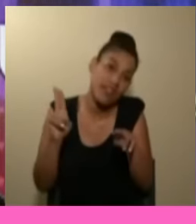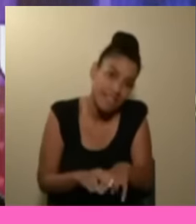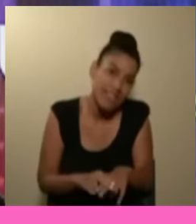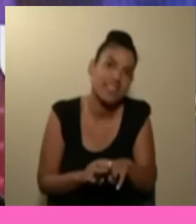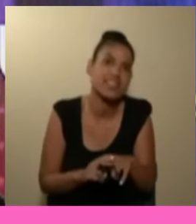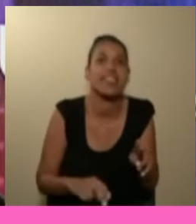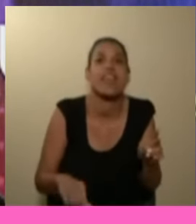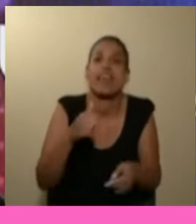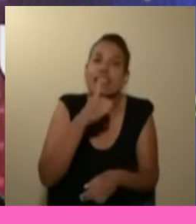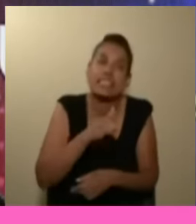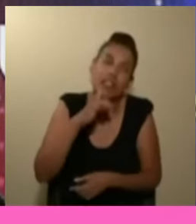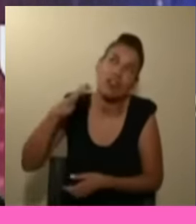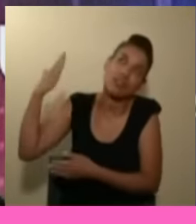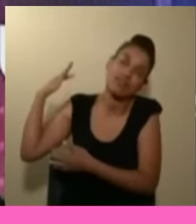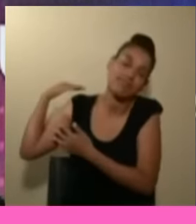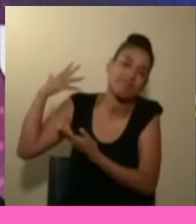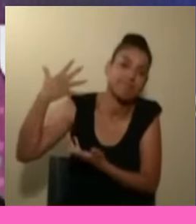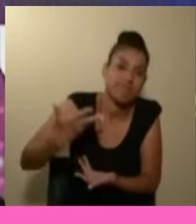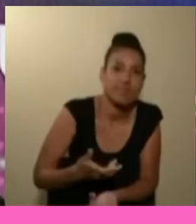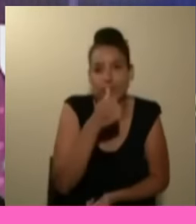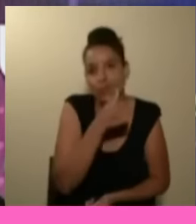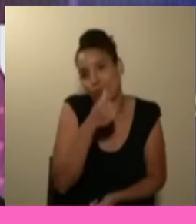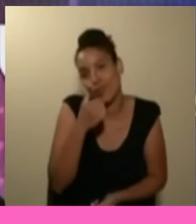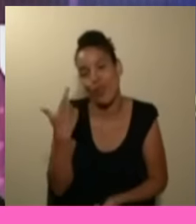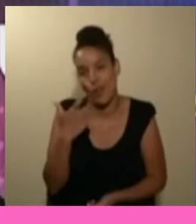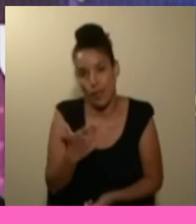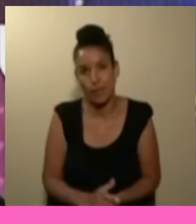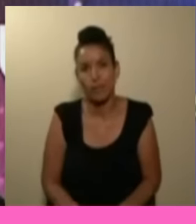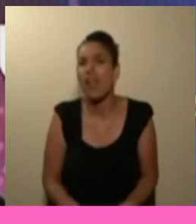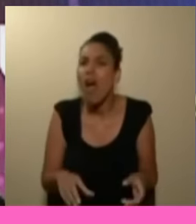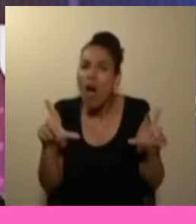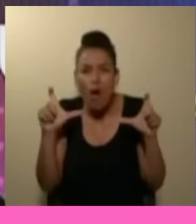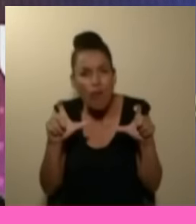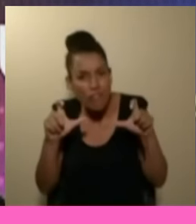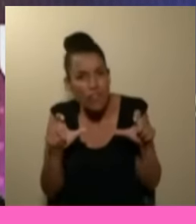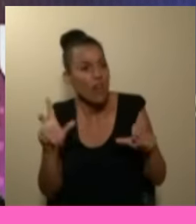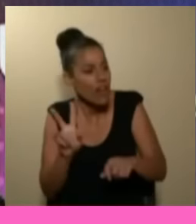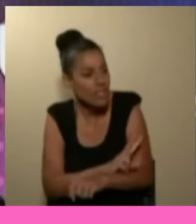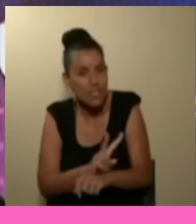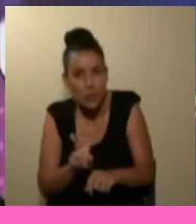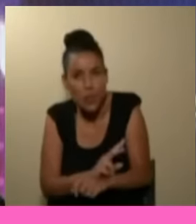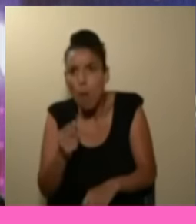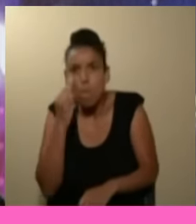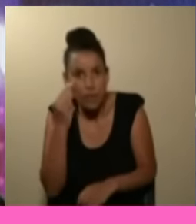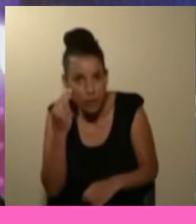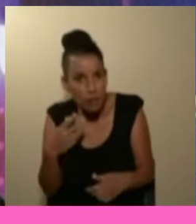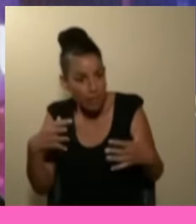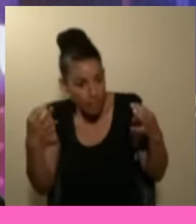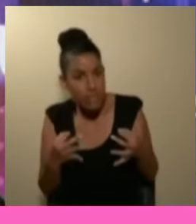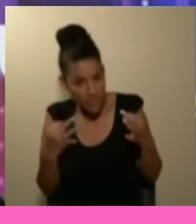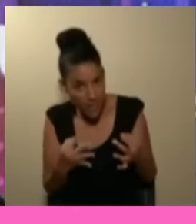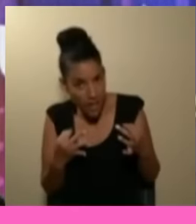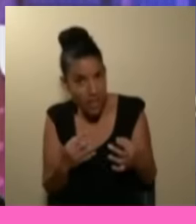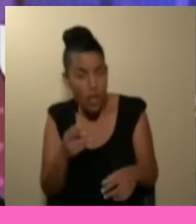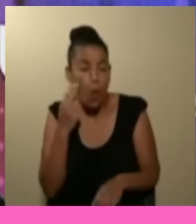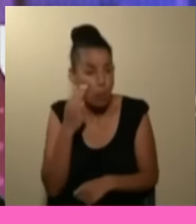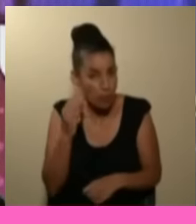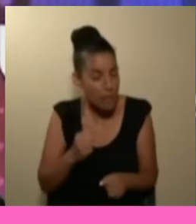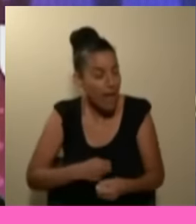ya fracasadas. Obviamente la seguridad es un problema real, es un problema grave. Tenemos que